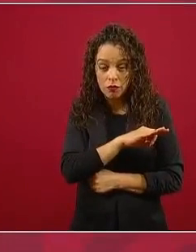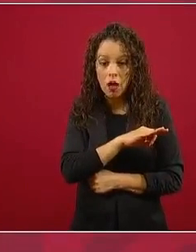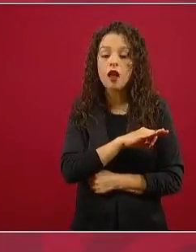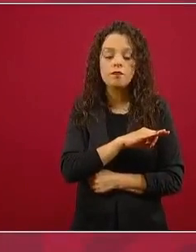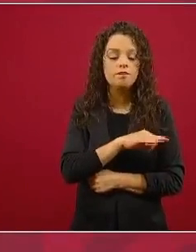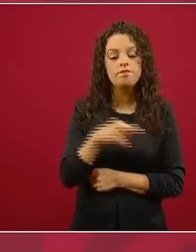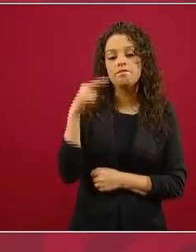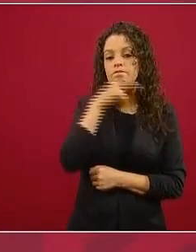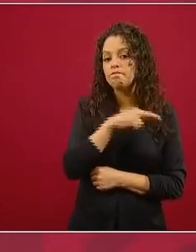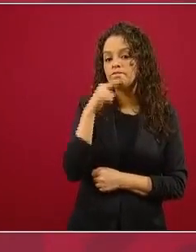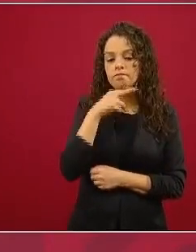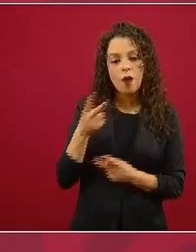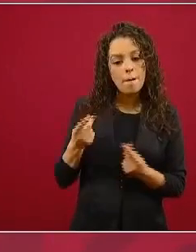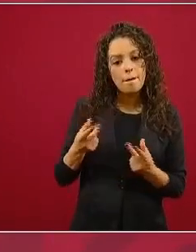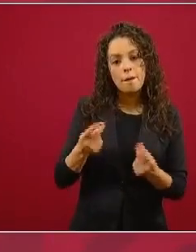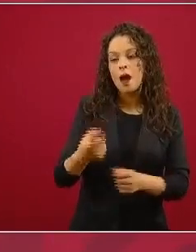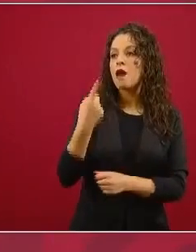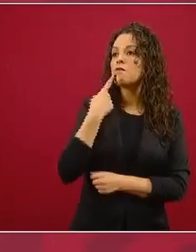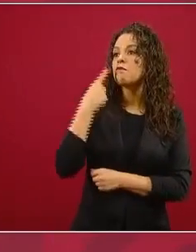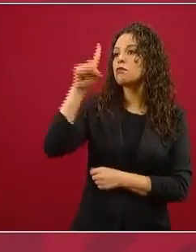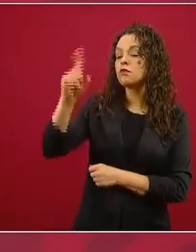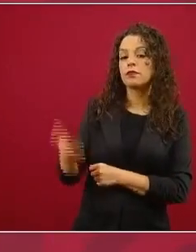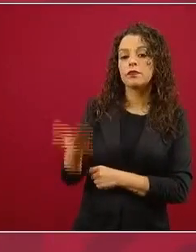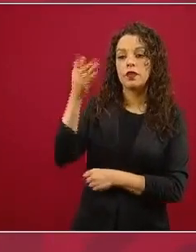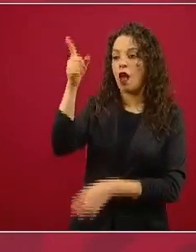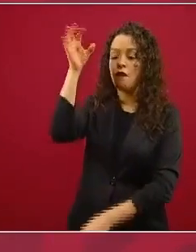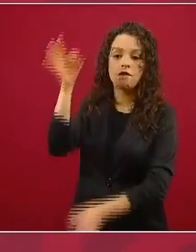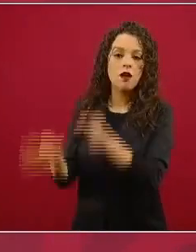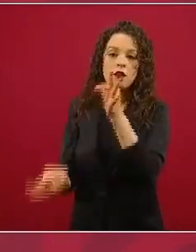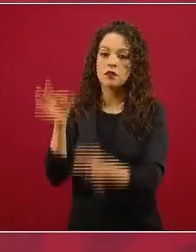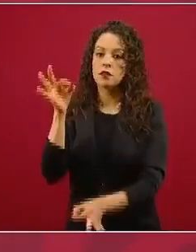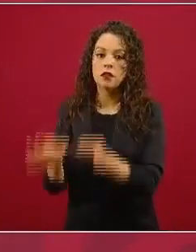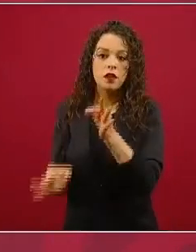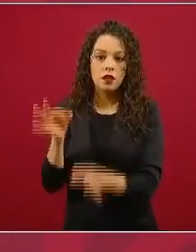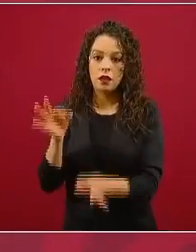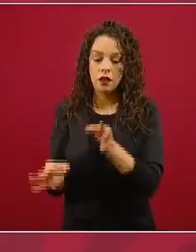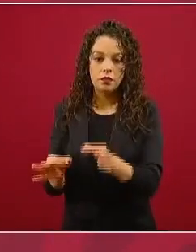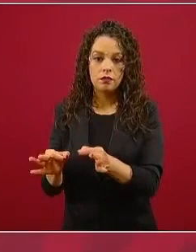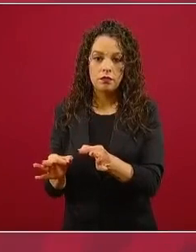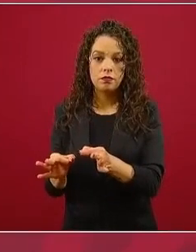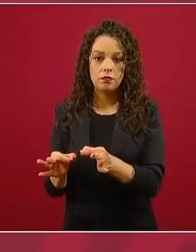Fiscalía, que también debemos de recordar